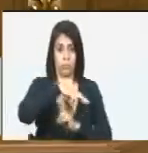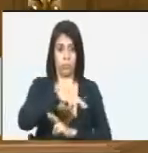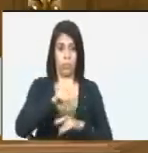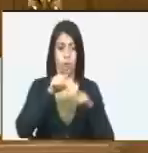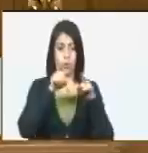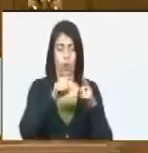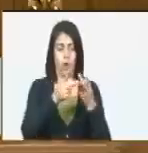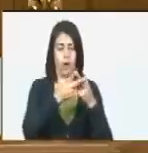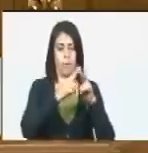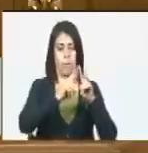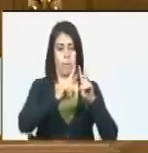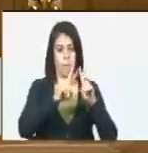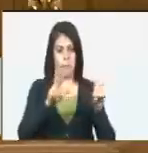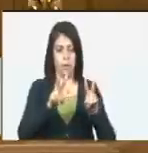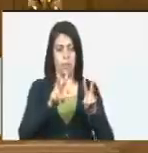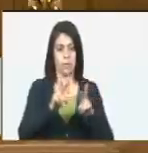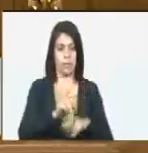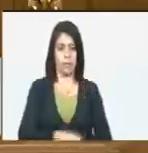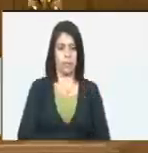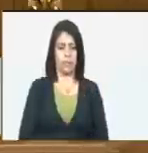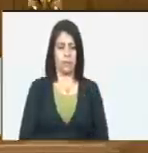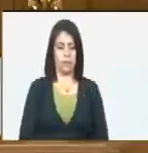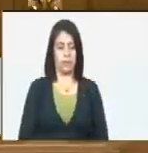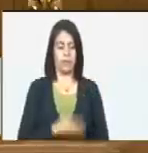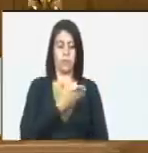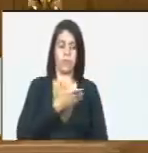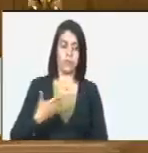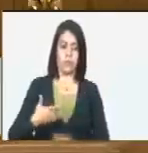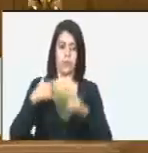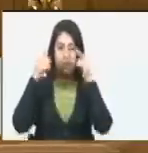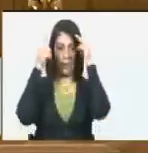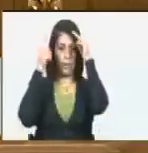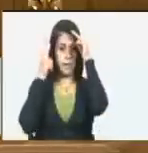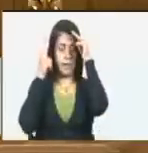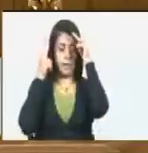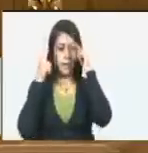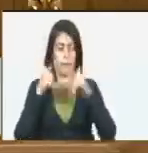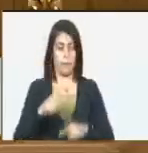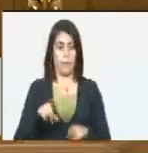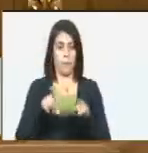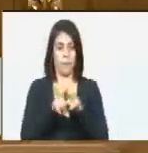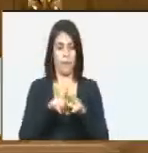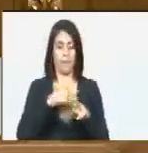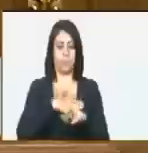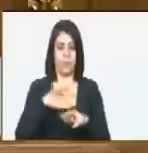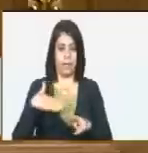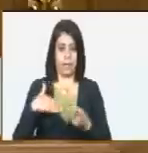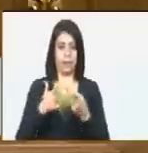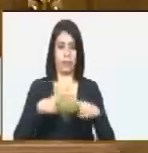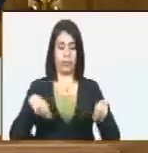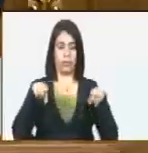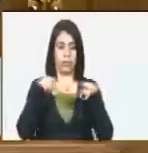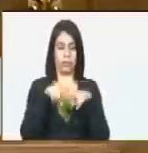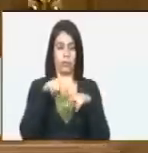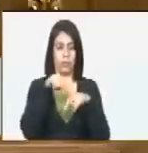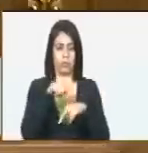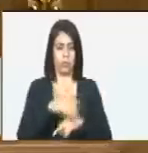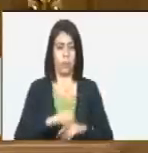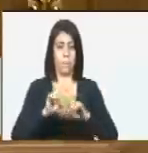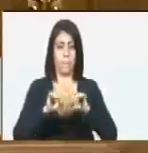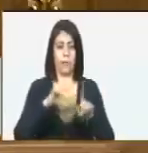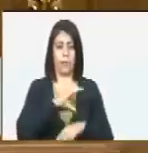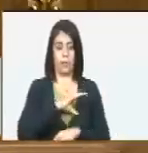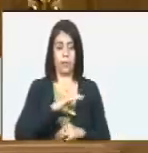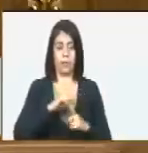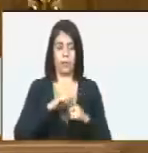pacífica. El presidente Chávez así quería que ocurriera siempre. Pero la oposición se